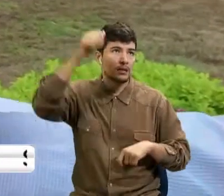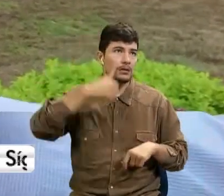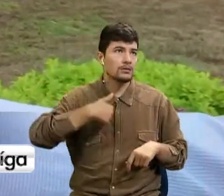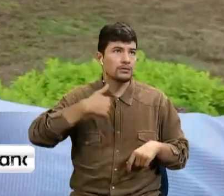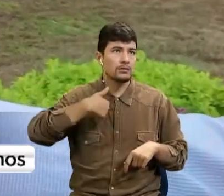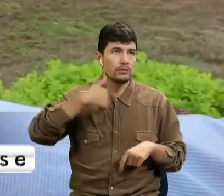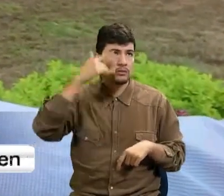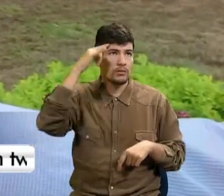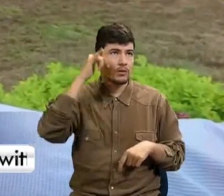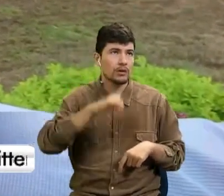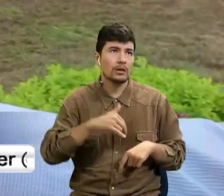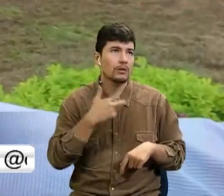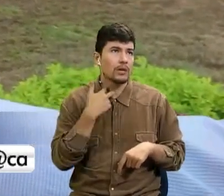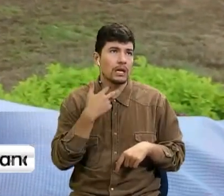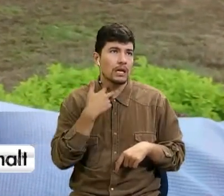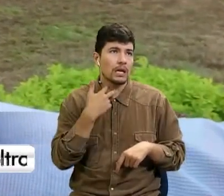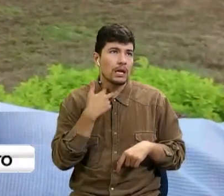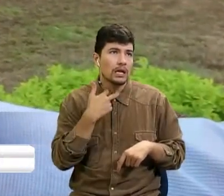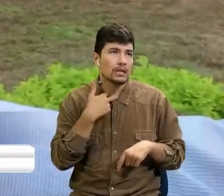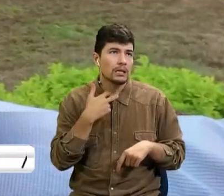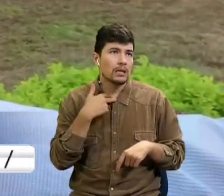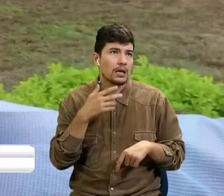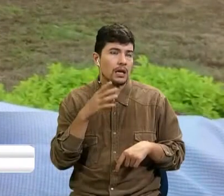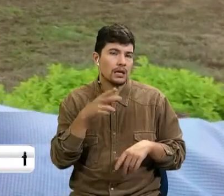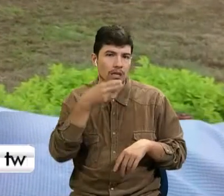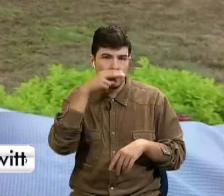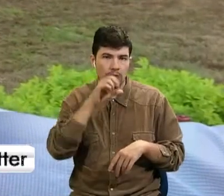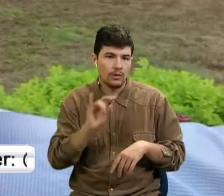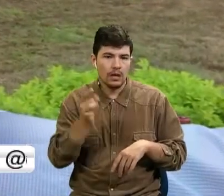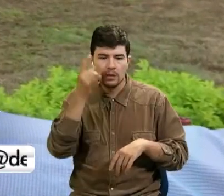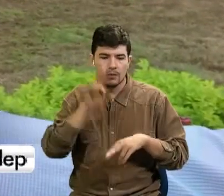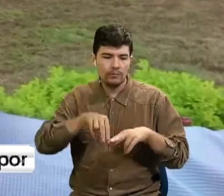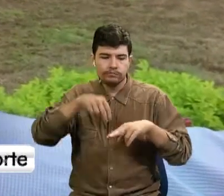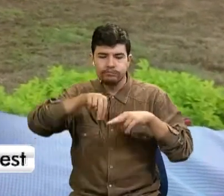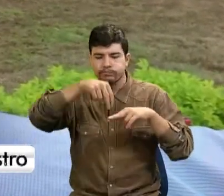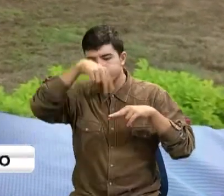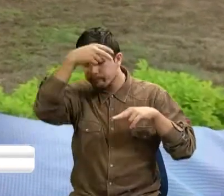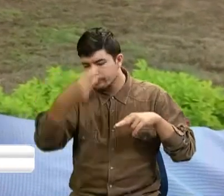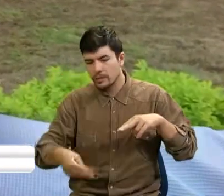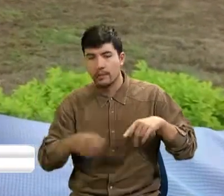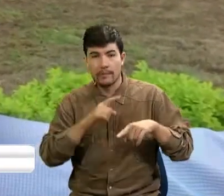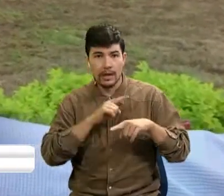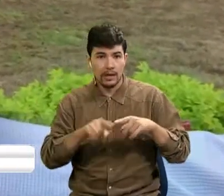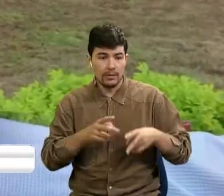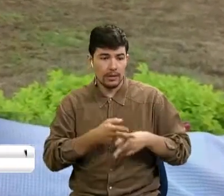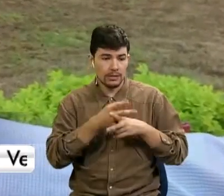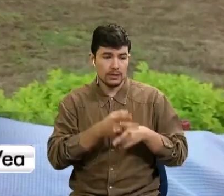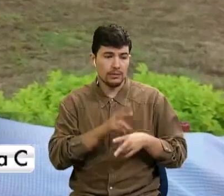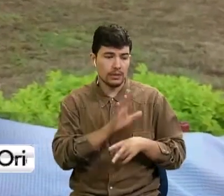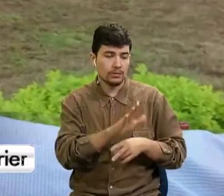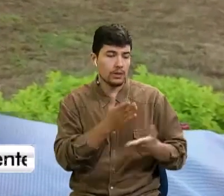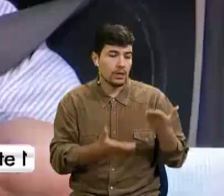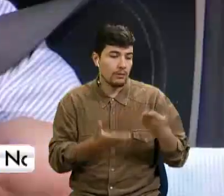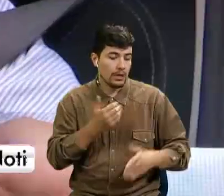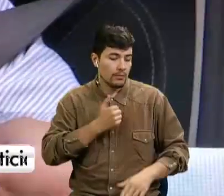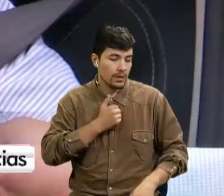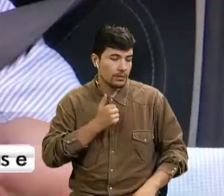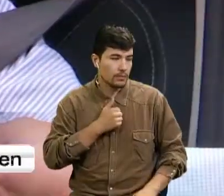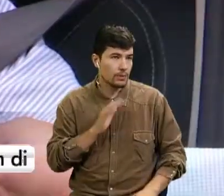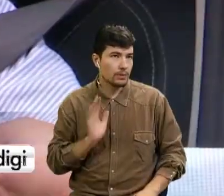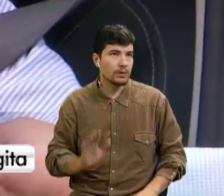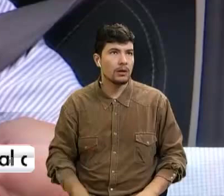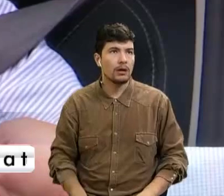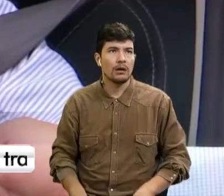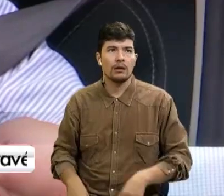le no alcanza a sobrepasar too encaramarse en algo pero pero la seguridad Es depende de uno